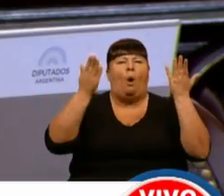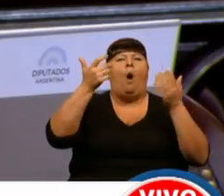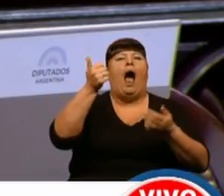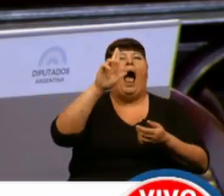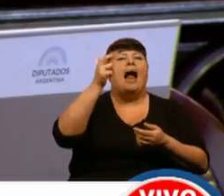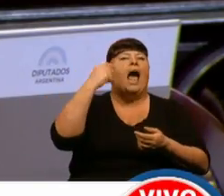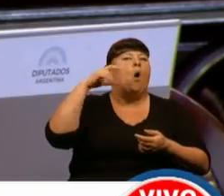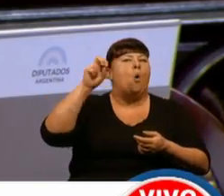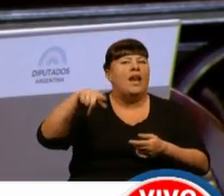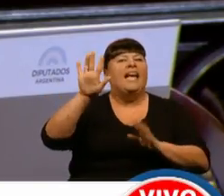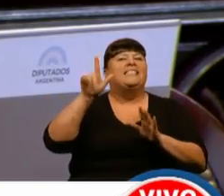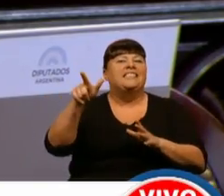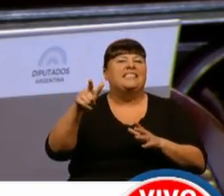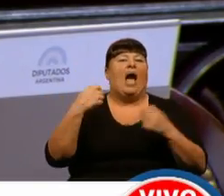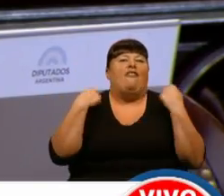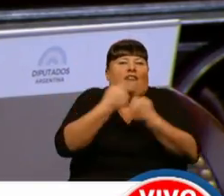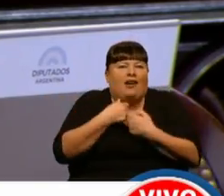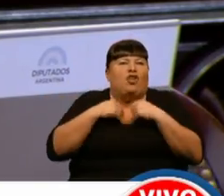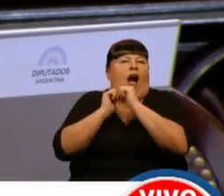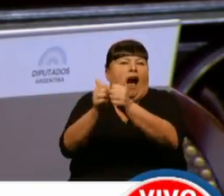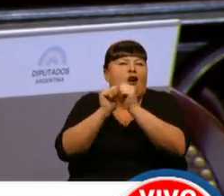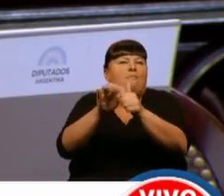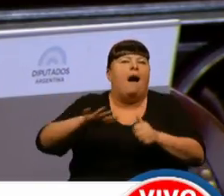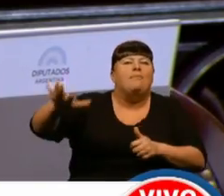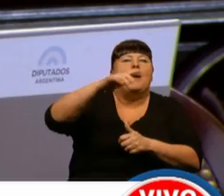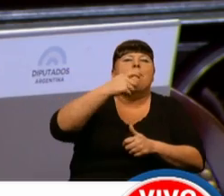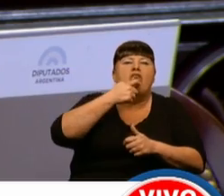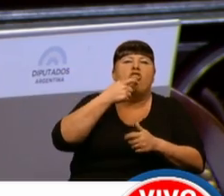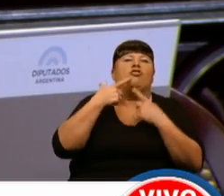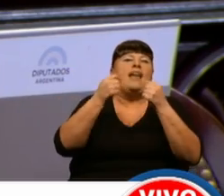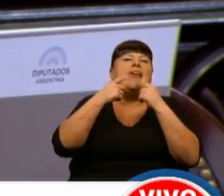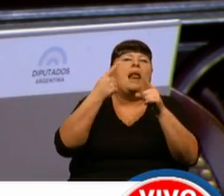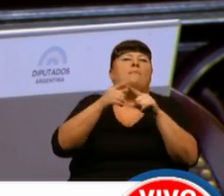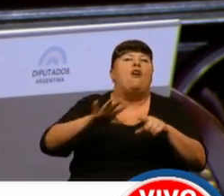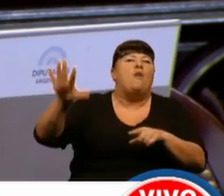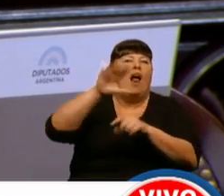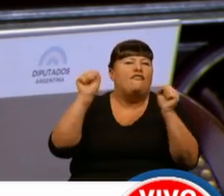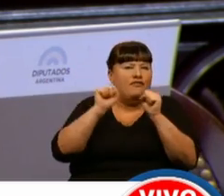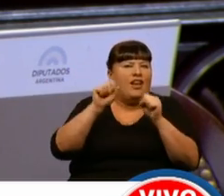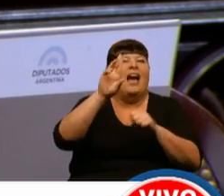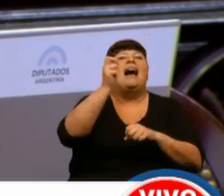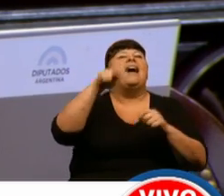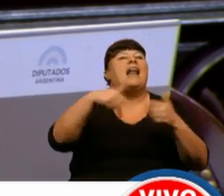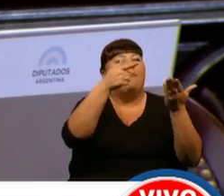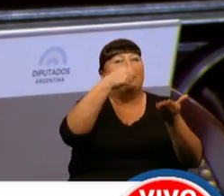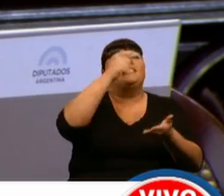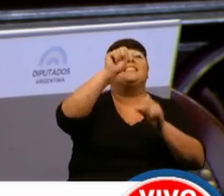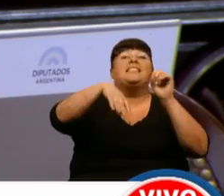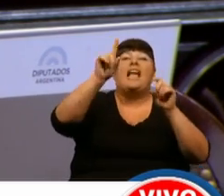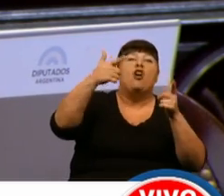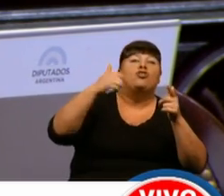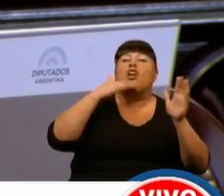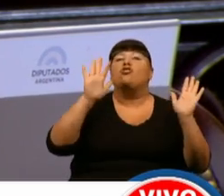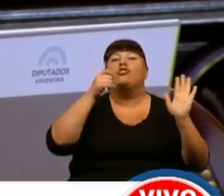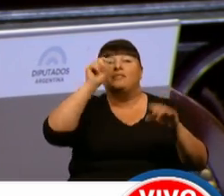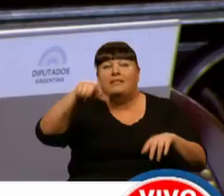él andaba con su frazada y yo lo acompañaba por mendoza reclamando por la zona fría así que ramón que está por acá o no